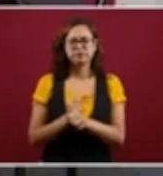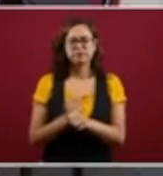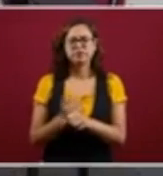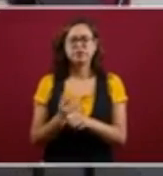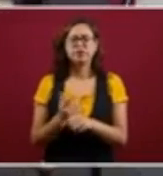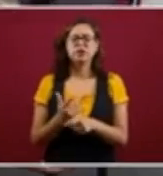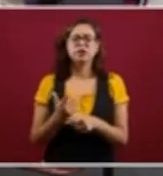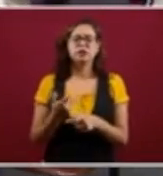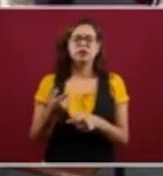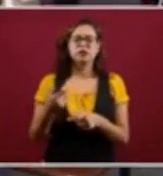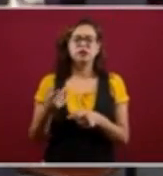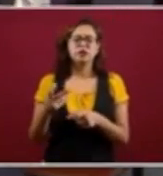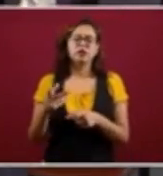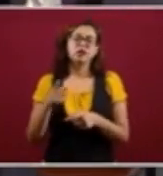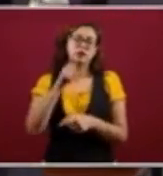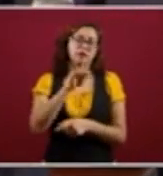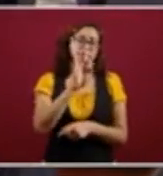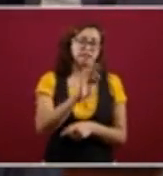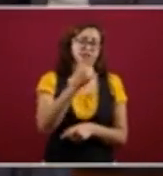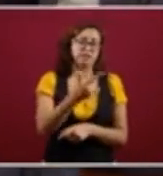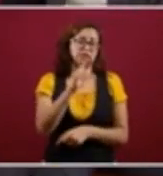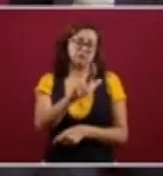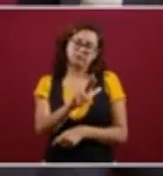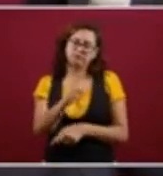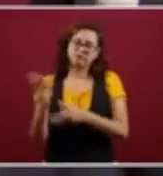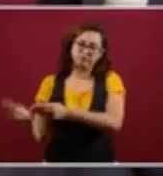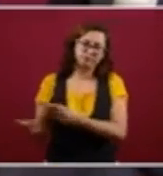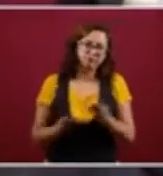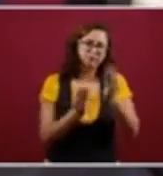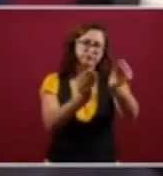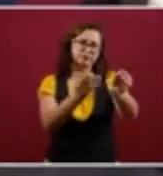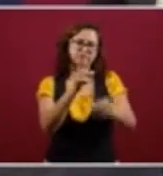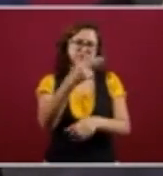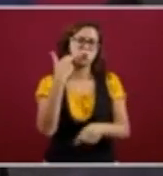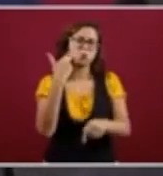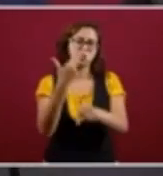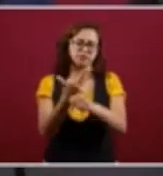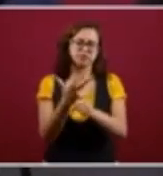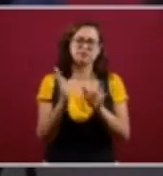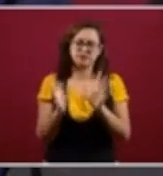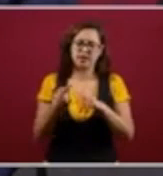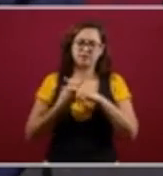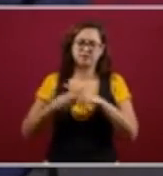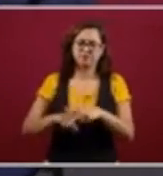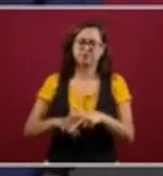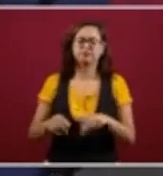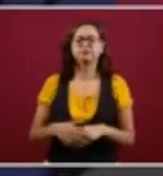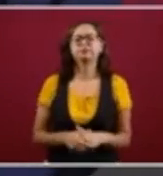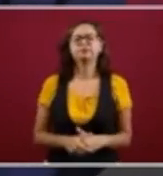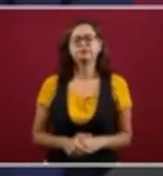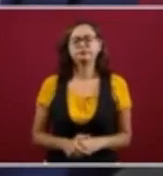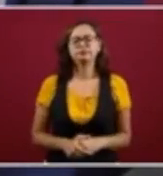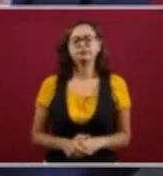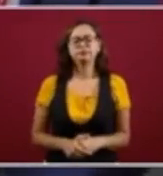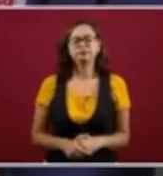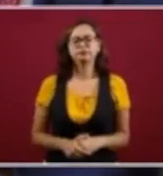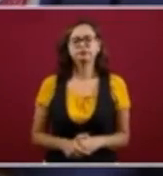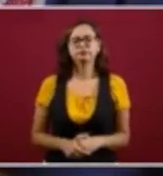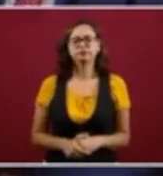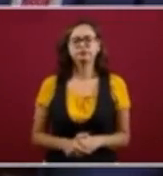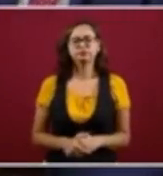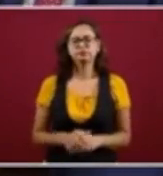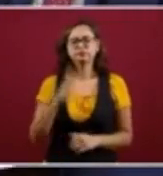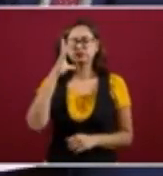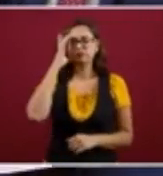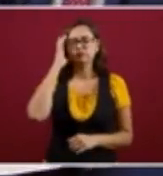caso la Fiscalía General, pero ya se está haciendo la investigación. El reporte que le presentaron sobre la